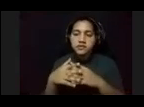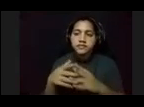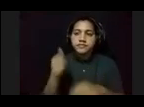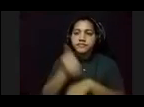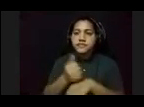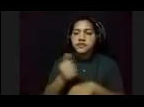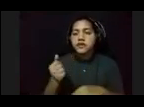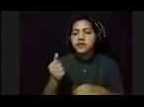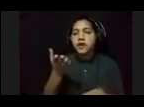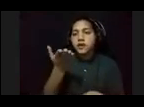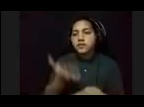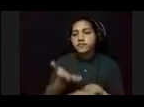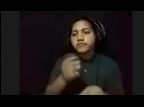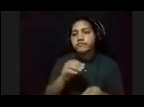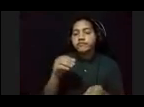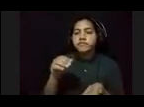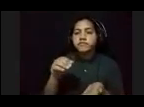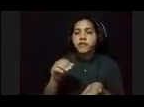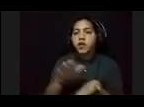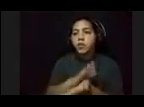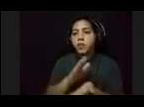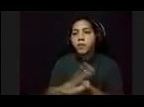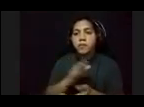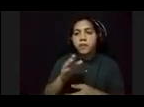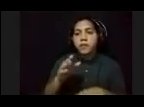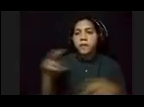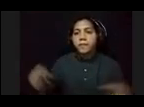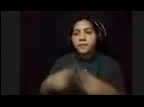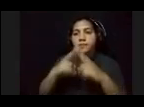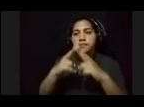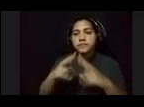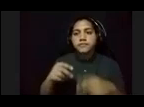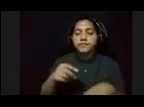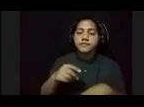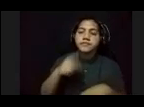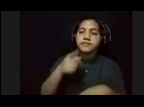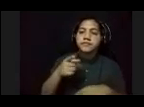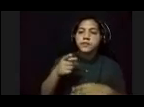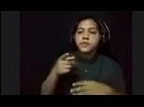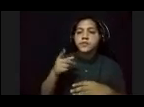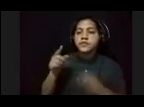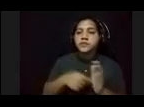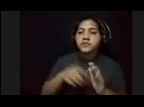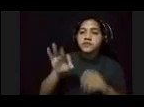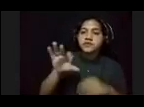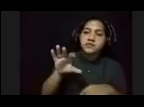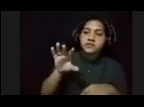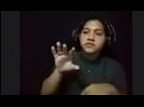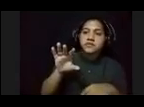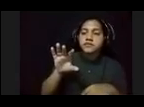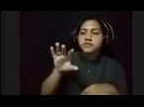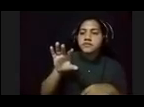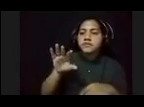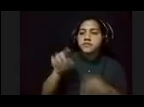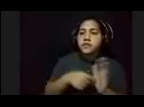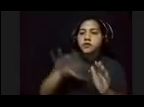París. Con la instauración del gobierno militar en octubre de 1898, el